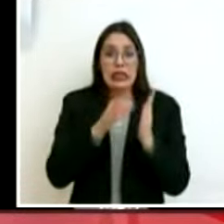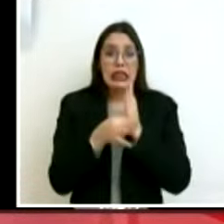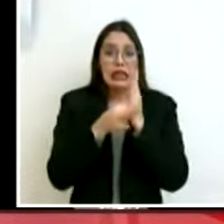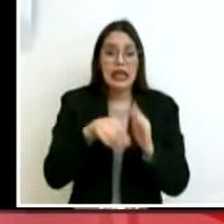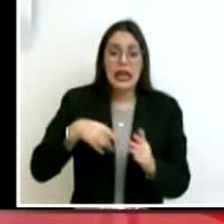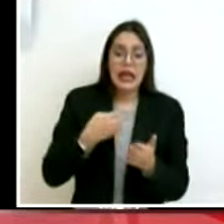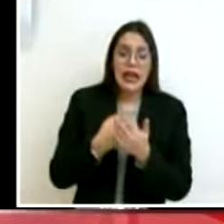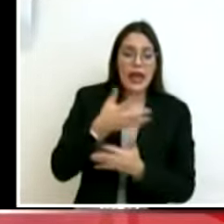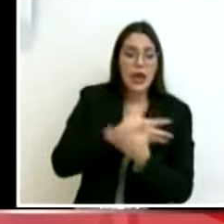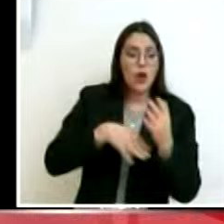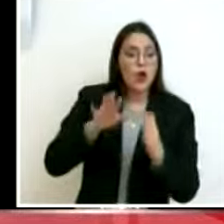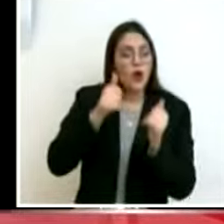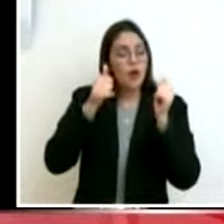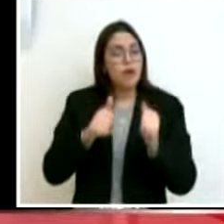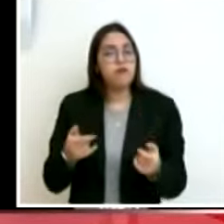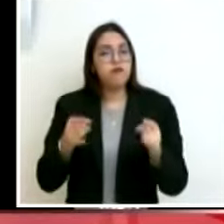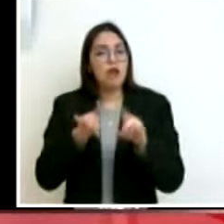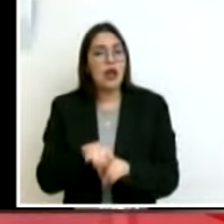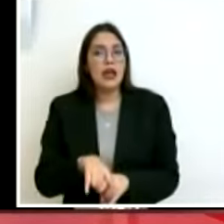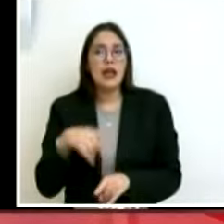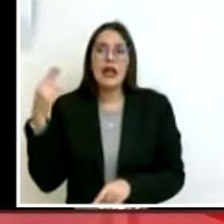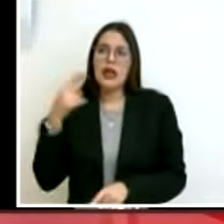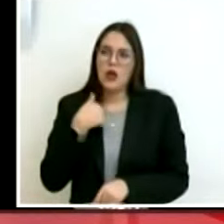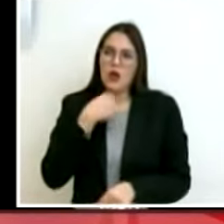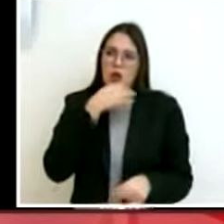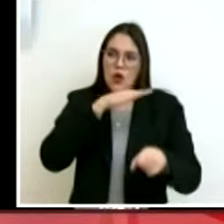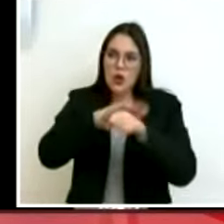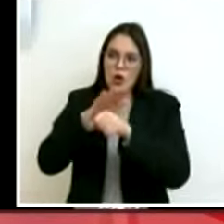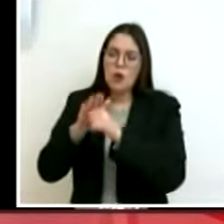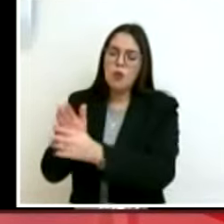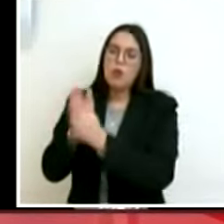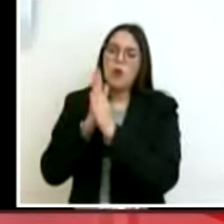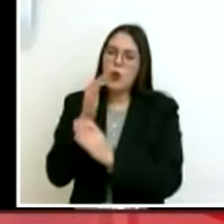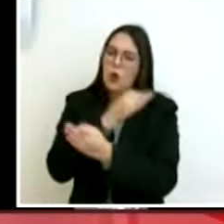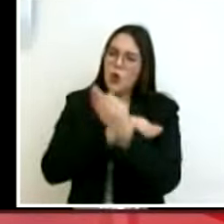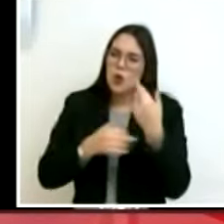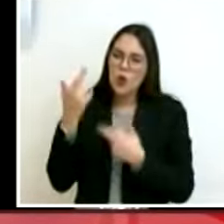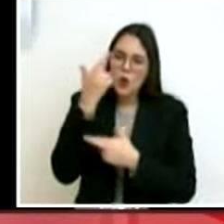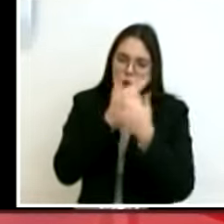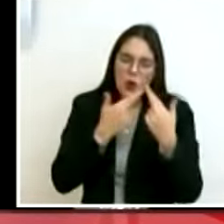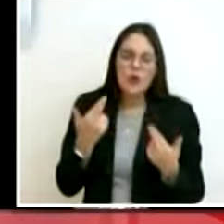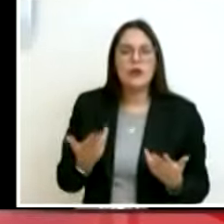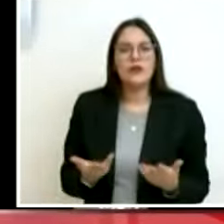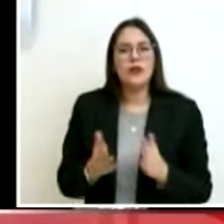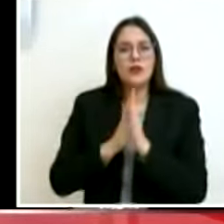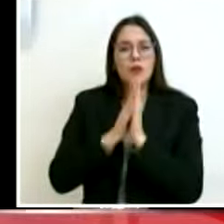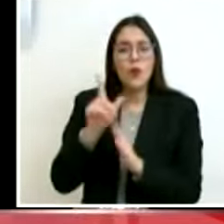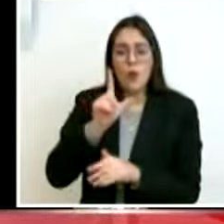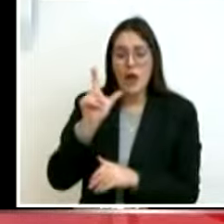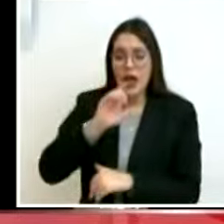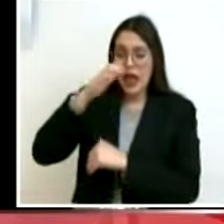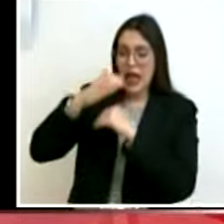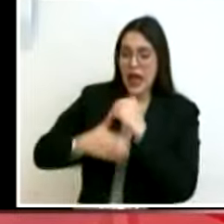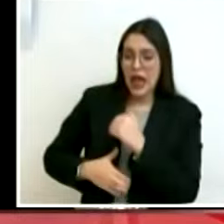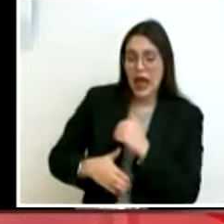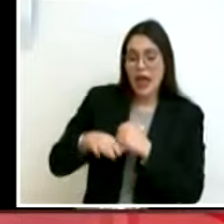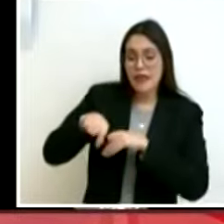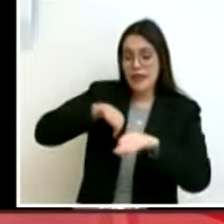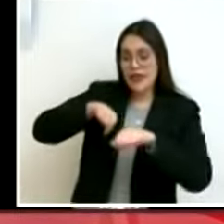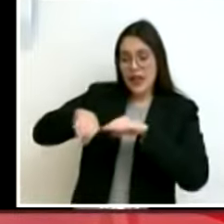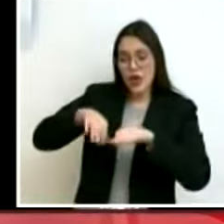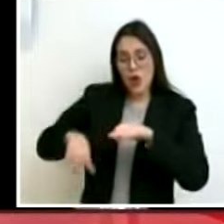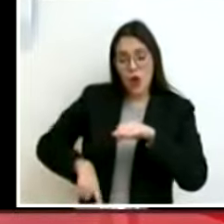se paró la inversión. Nada más que yo los invito a que analicen cada final de sexenio y cada inicio